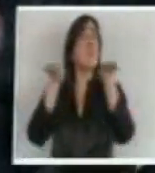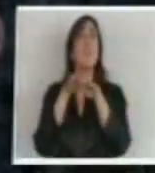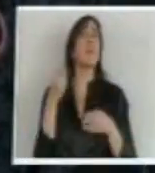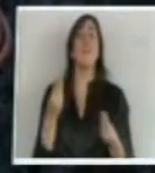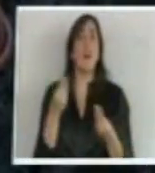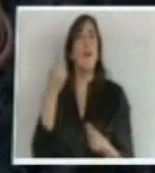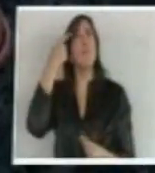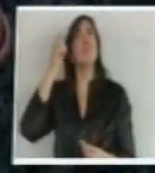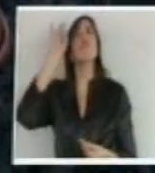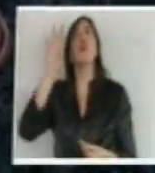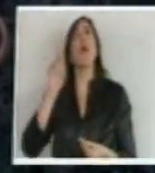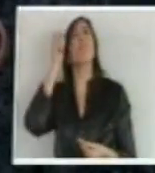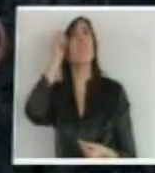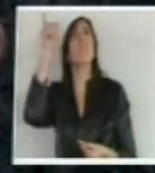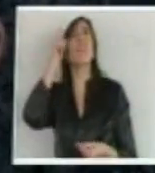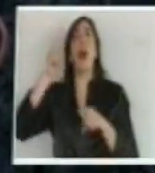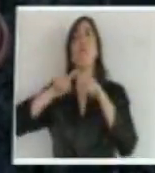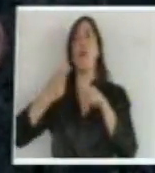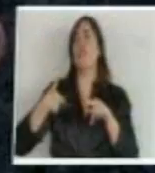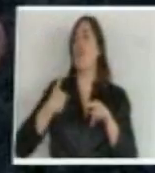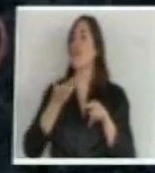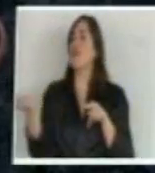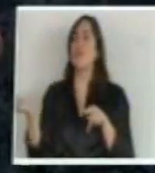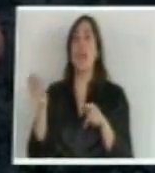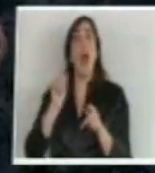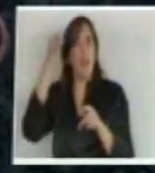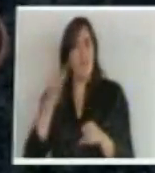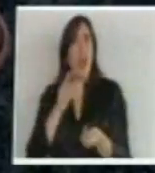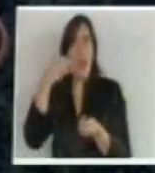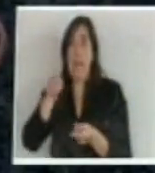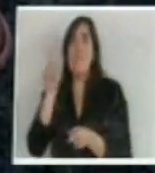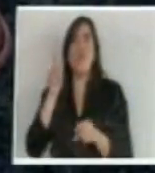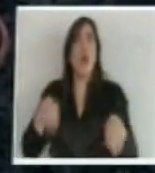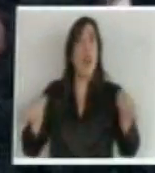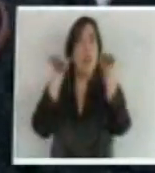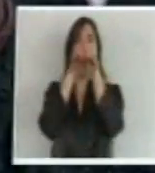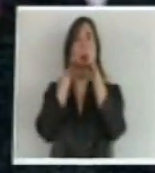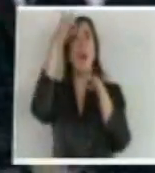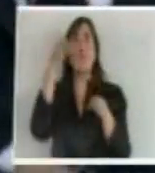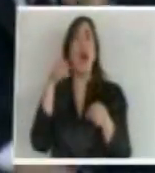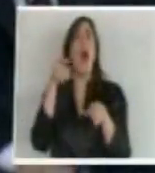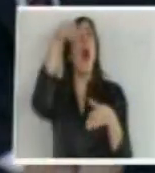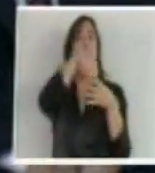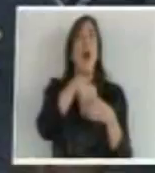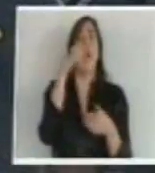solamente un concepto político, social, para transformarse en un profundo concepto económico.